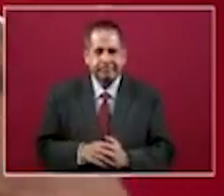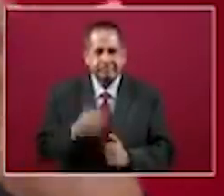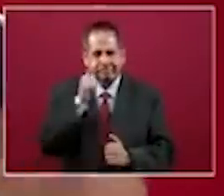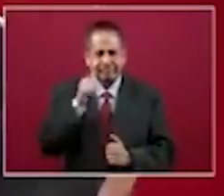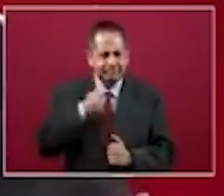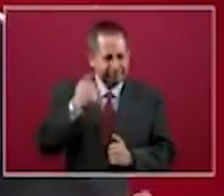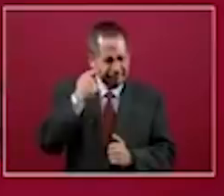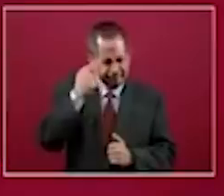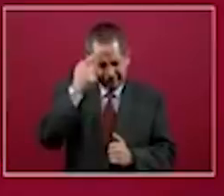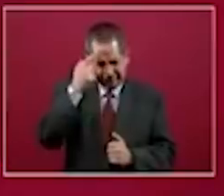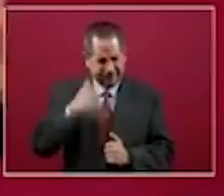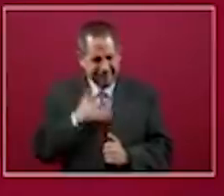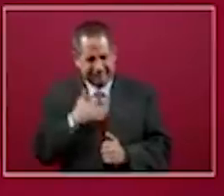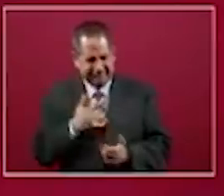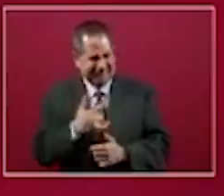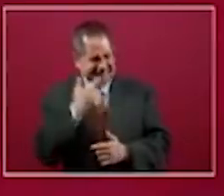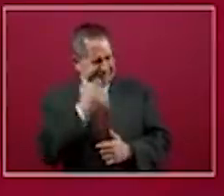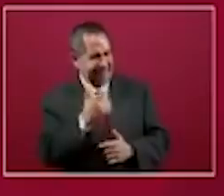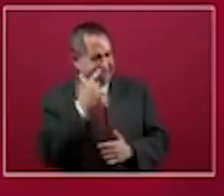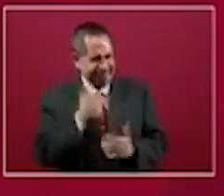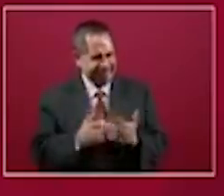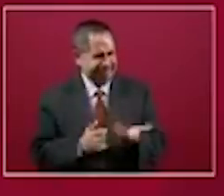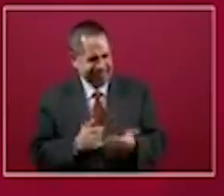siempre me parecía extraño,